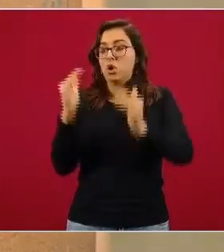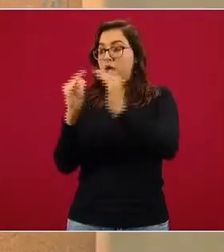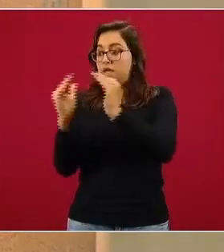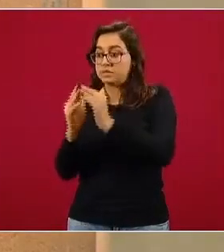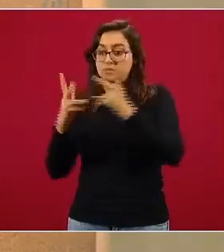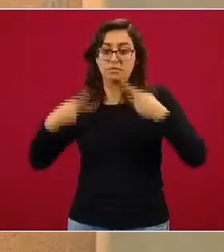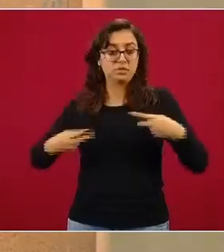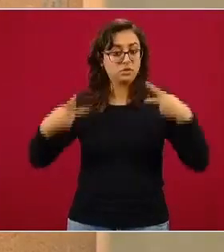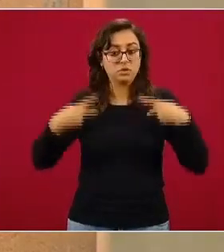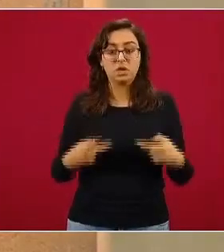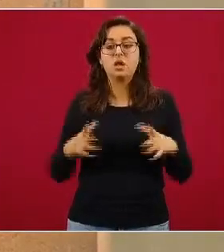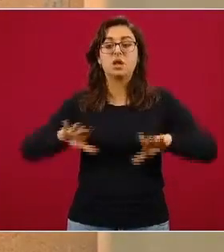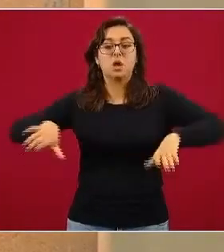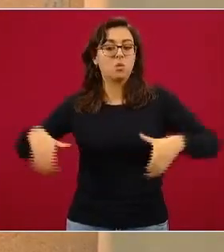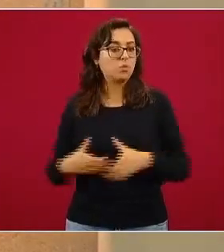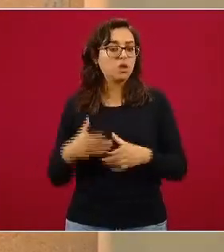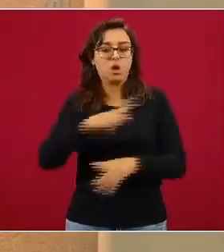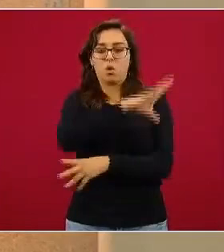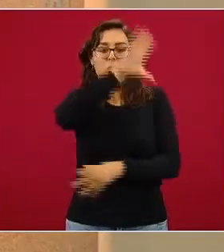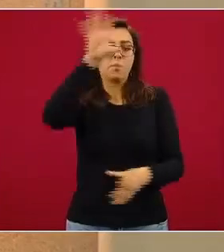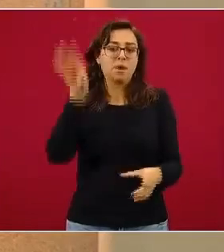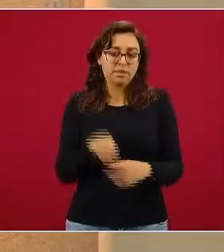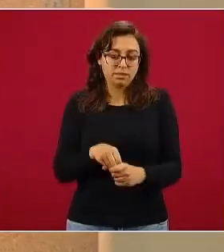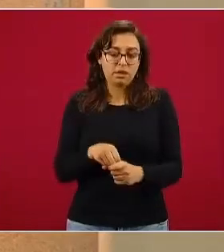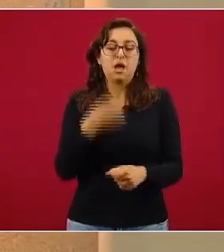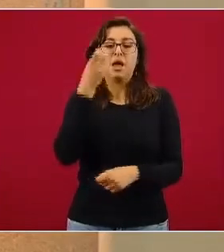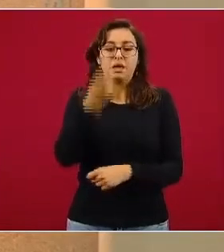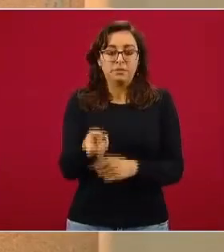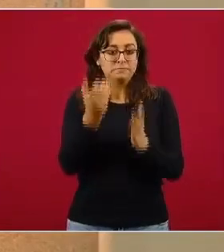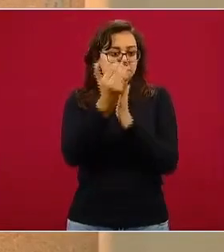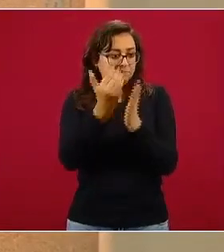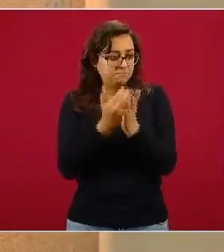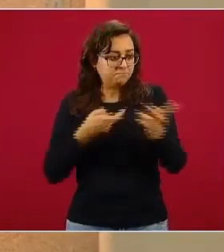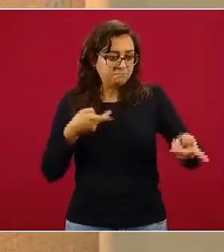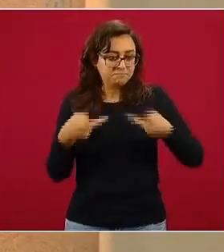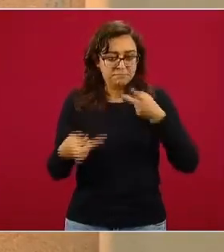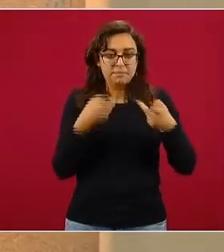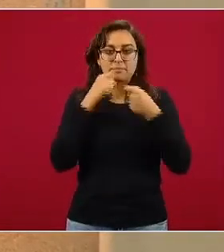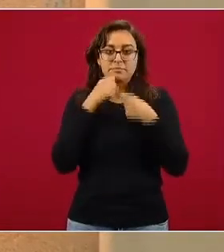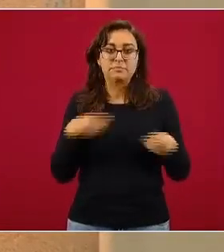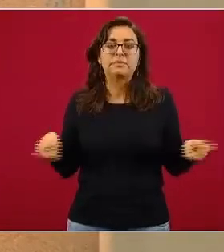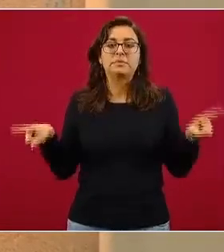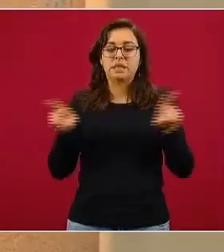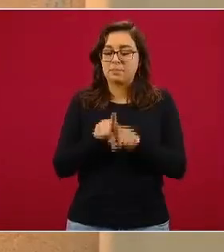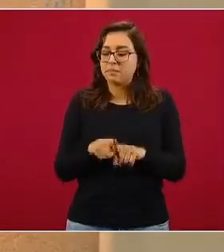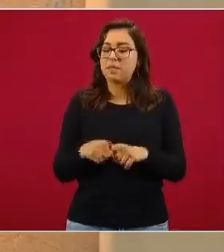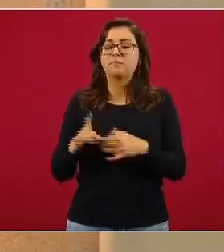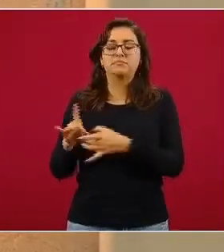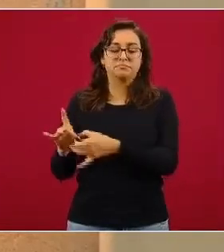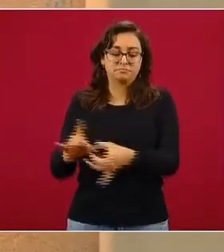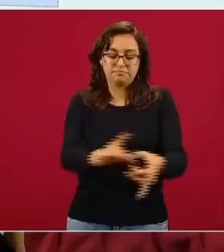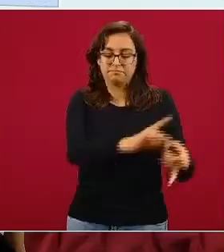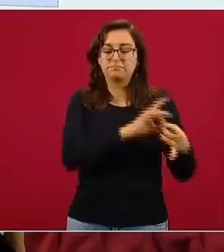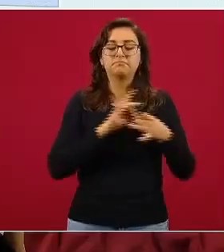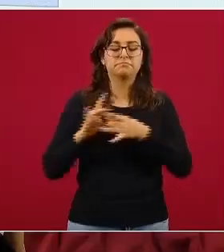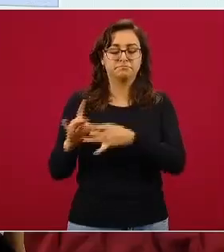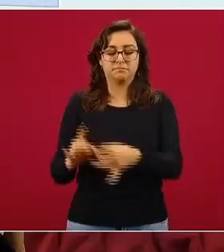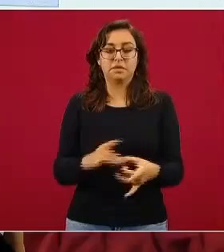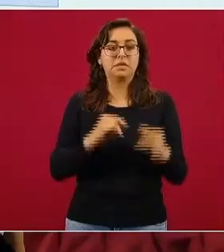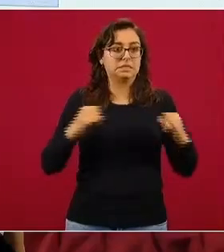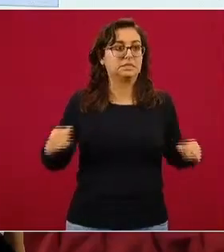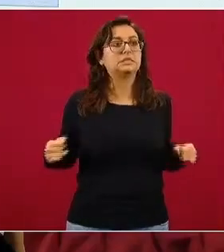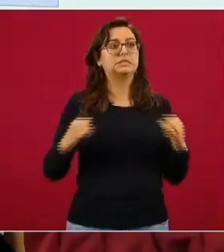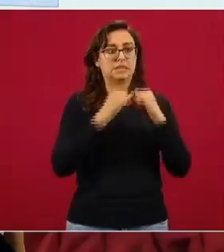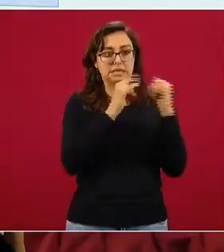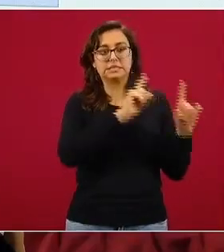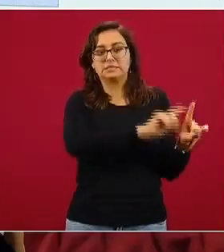o no derechohabientes, es la comunidad en general. Entonces, esta estrategia tiene que estar ligada también con esfuerzos muy similares que cada una de las